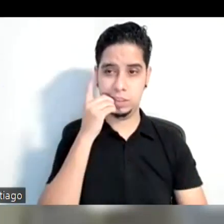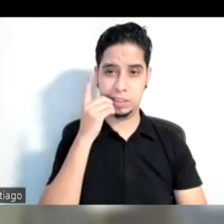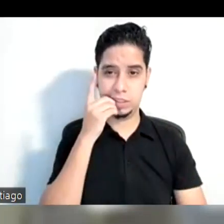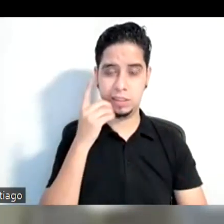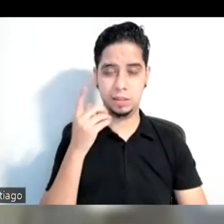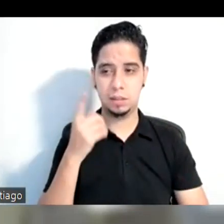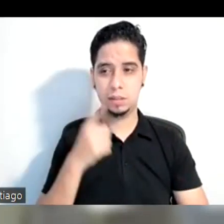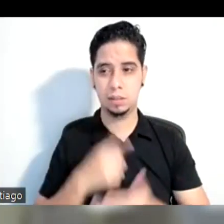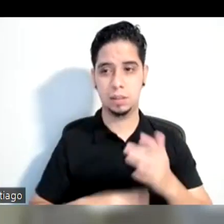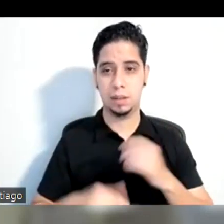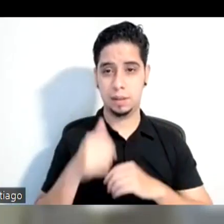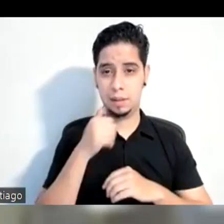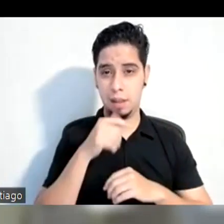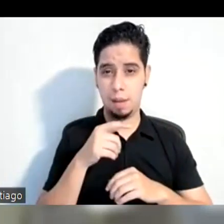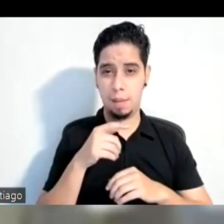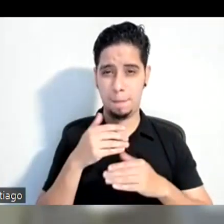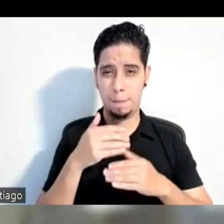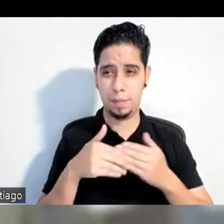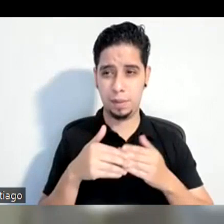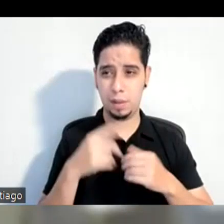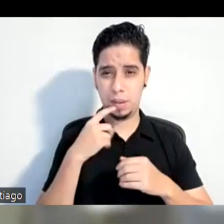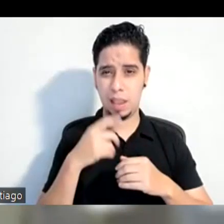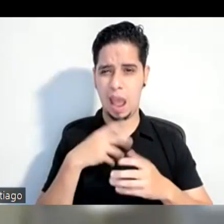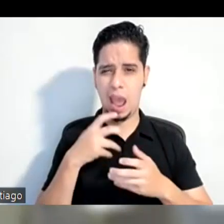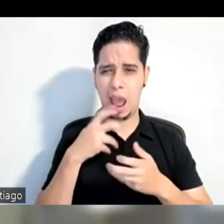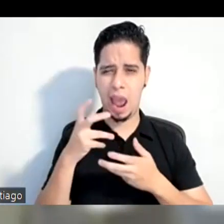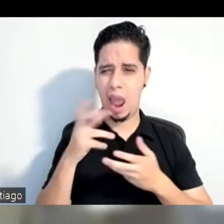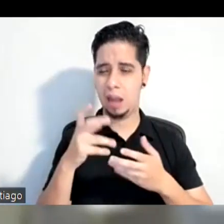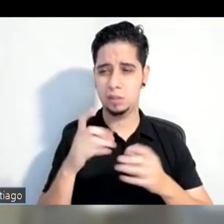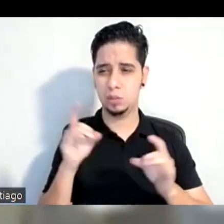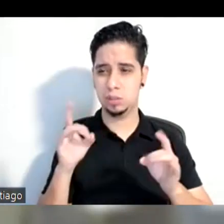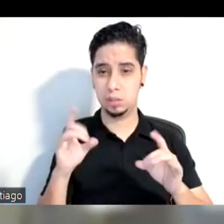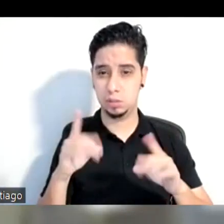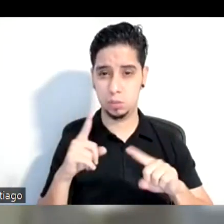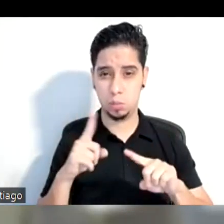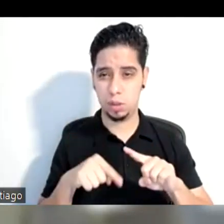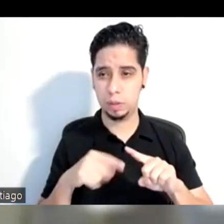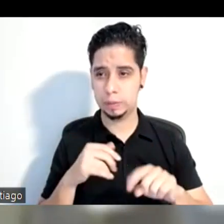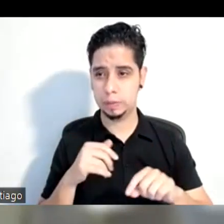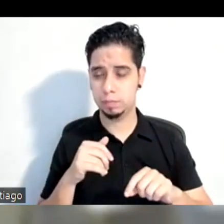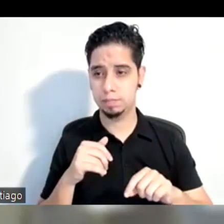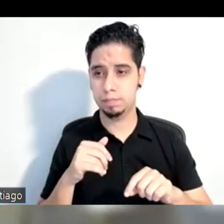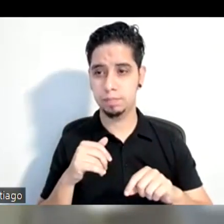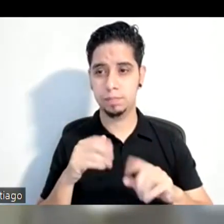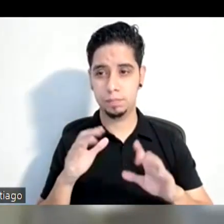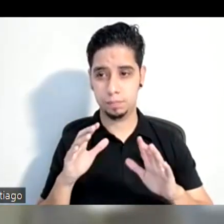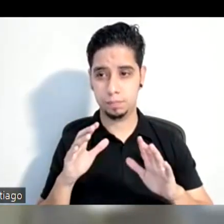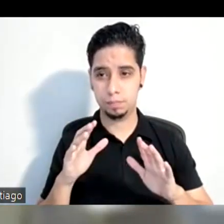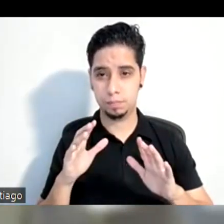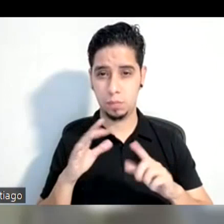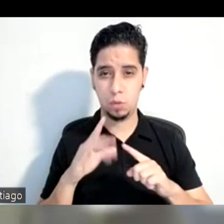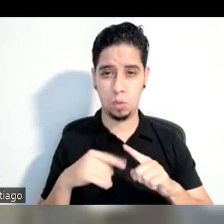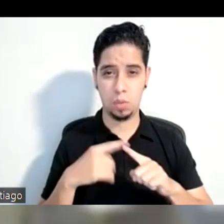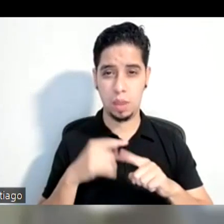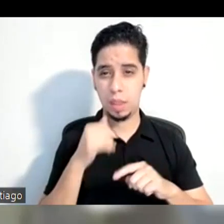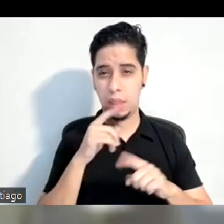Y cada vez que le hacían procedimientos en la boca, ella gritaba mucho, mucho, mucho, mucho, mucho, mucho. Se quedaba con la oficina. Y entonces cuando iba